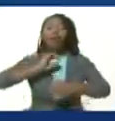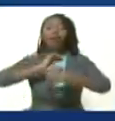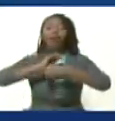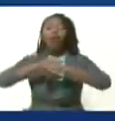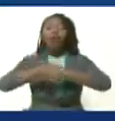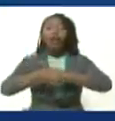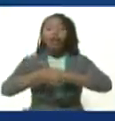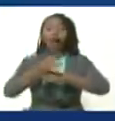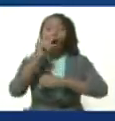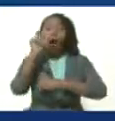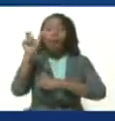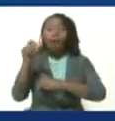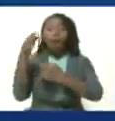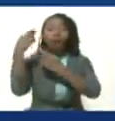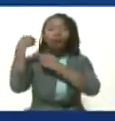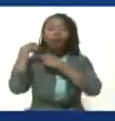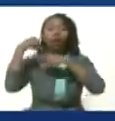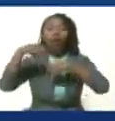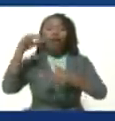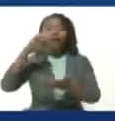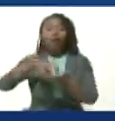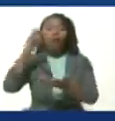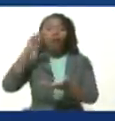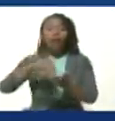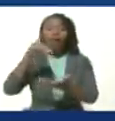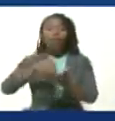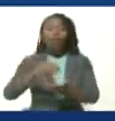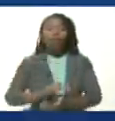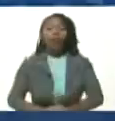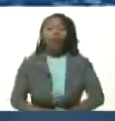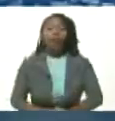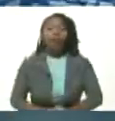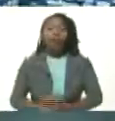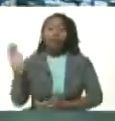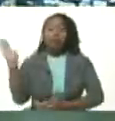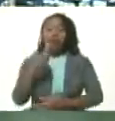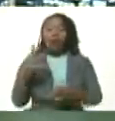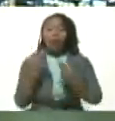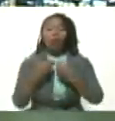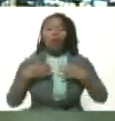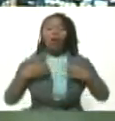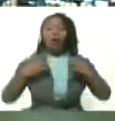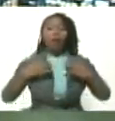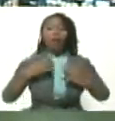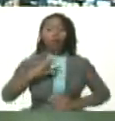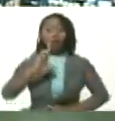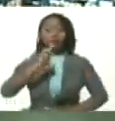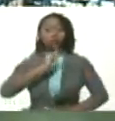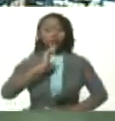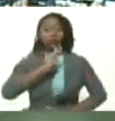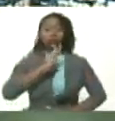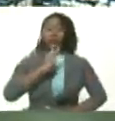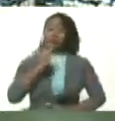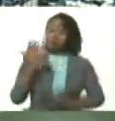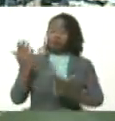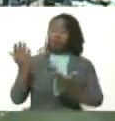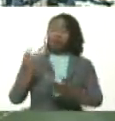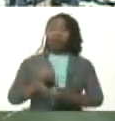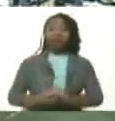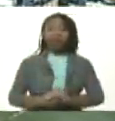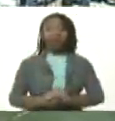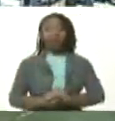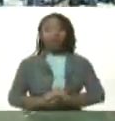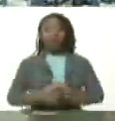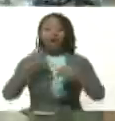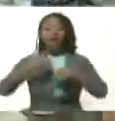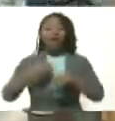Rodríguez Castro, gobernador de Miranda. Se vino con su camisa elegante, ¿ah? Aquí tenemos